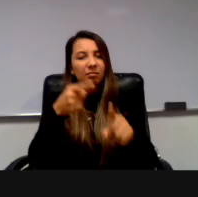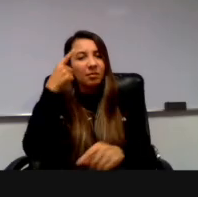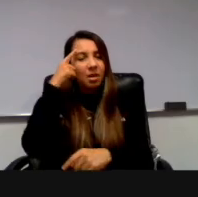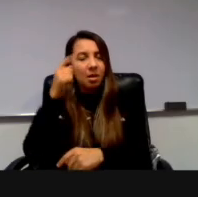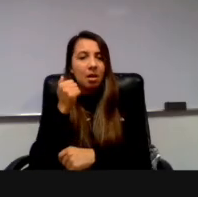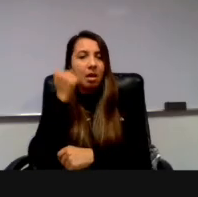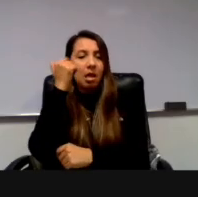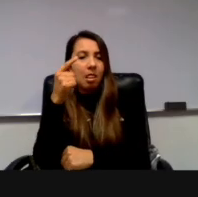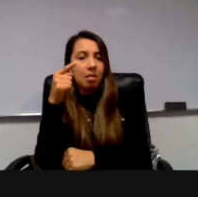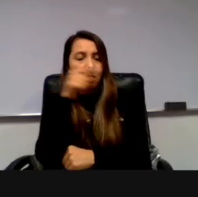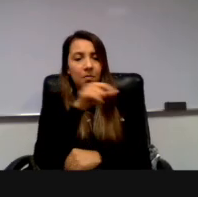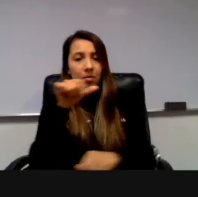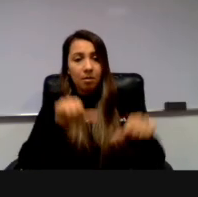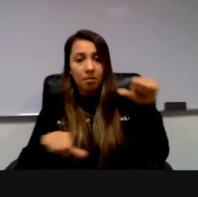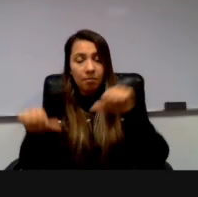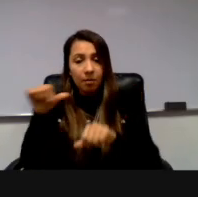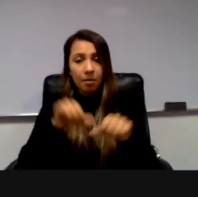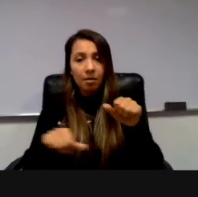famoso,